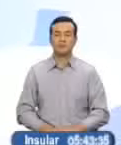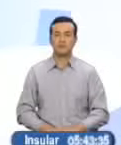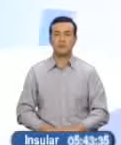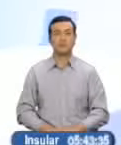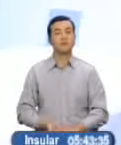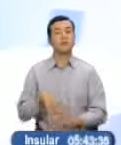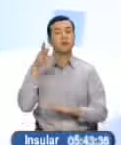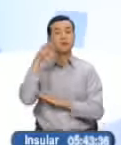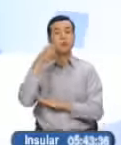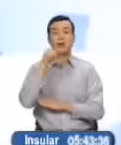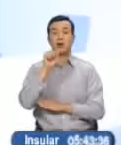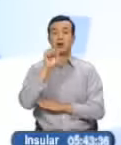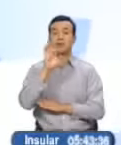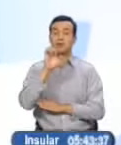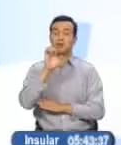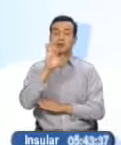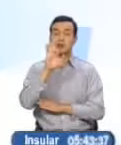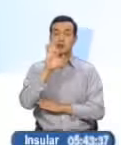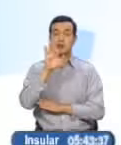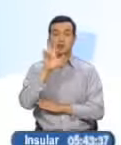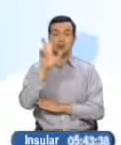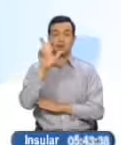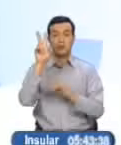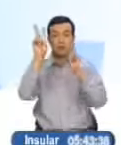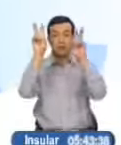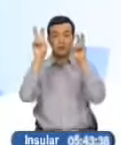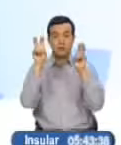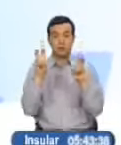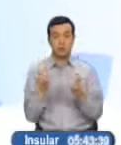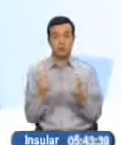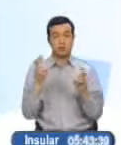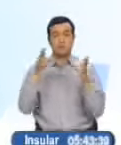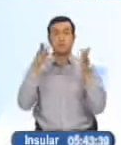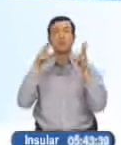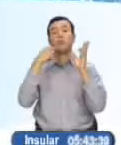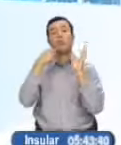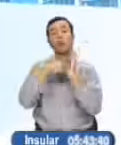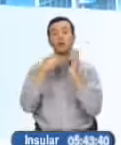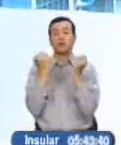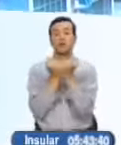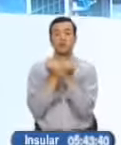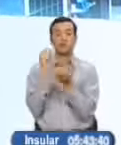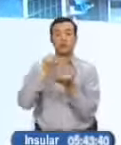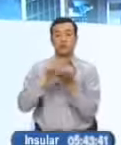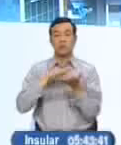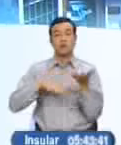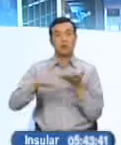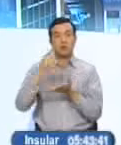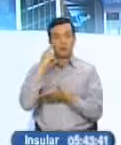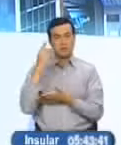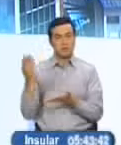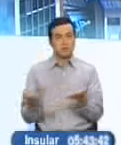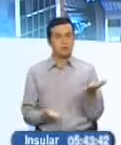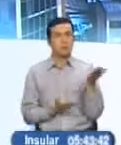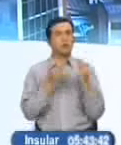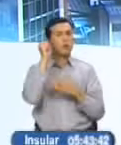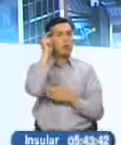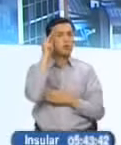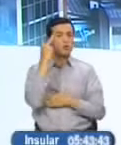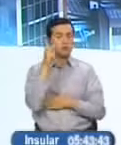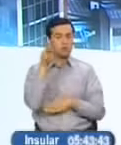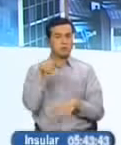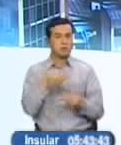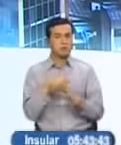En la conferencia Hábitat 3 se prevé tratar múltiples temas, uno de ellos la sobrepoblación en las urbes. Conozcamos a continuación el punto de vista de